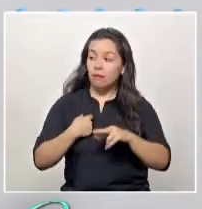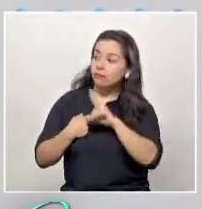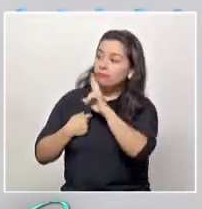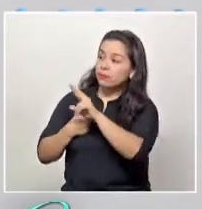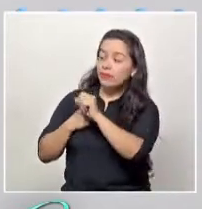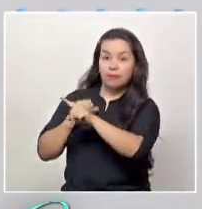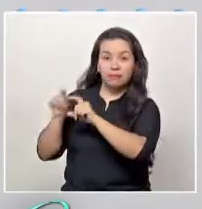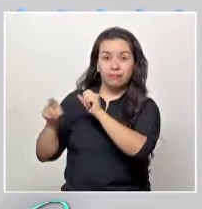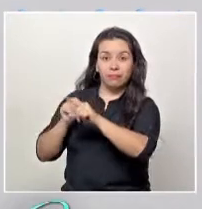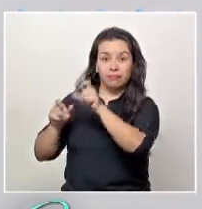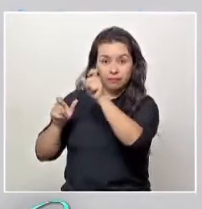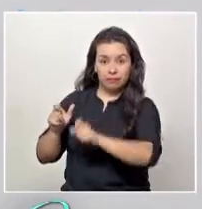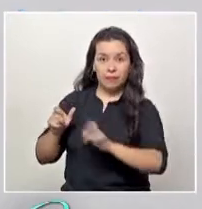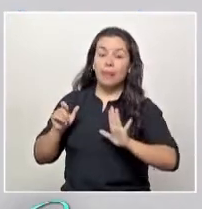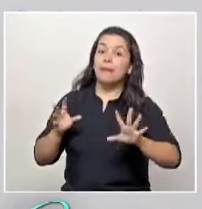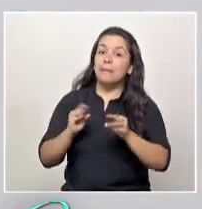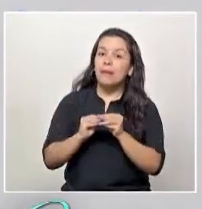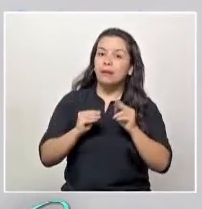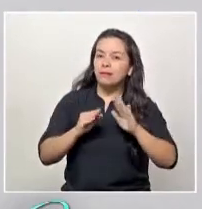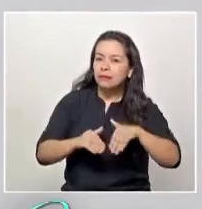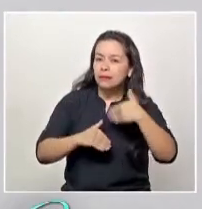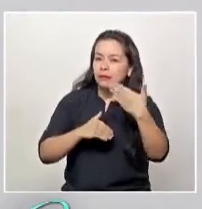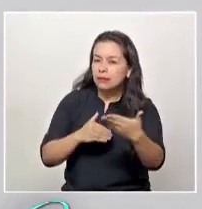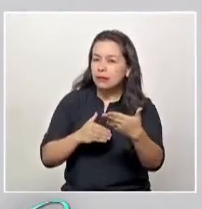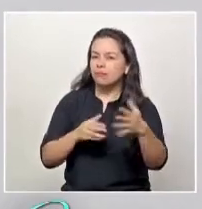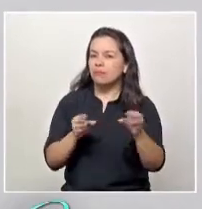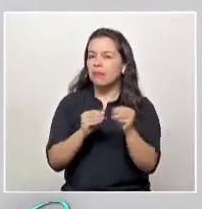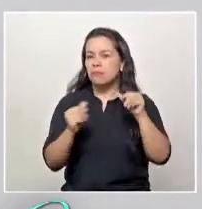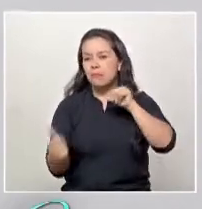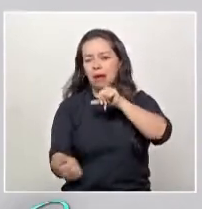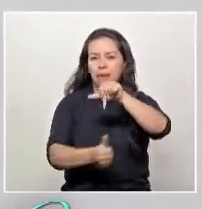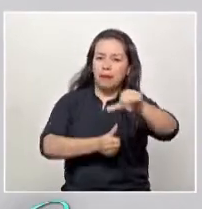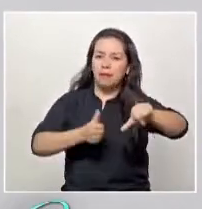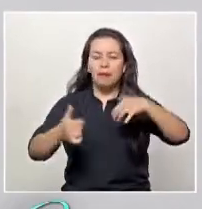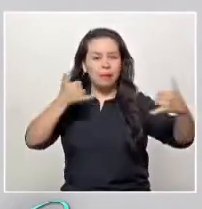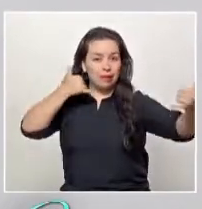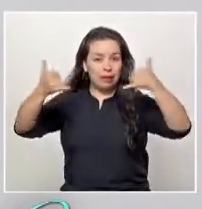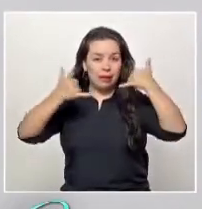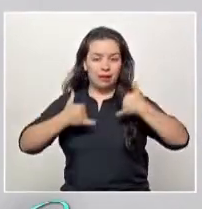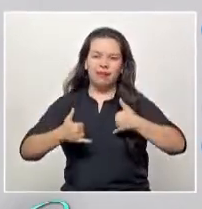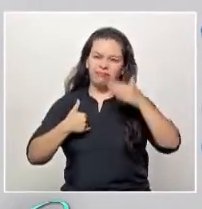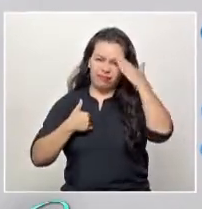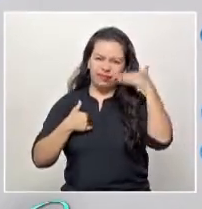Enrique Rojas, pero también un poco más adelante alternaremos con nuestra línea gratis